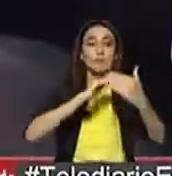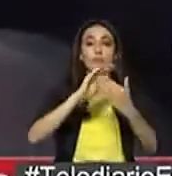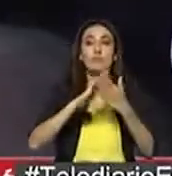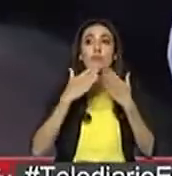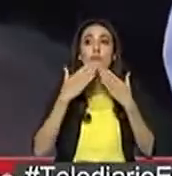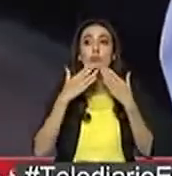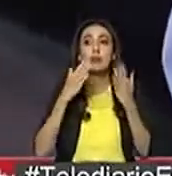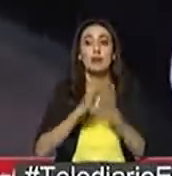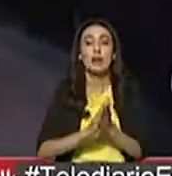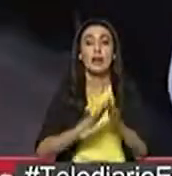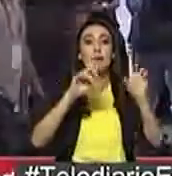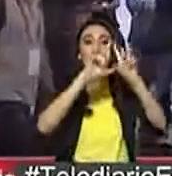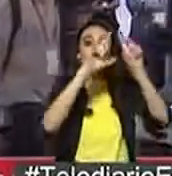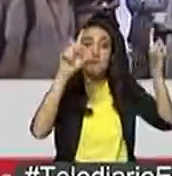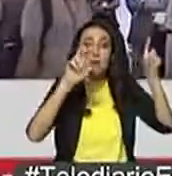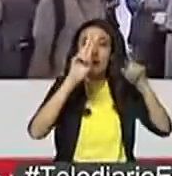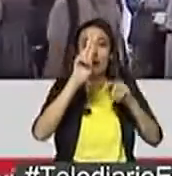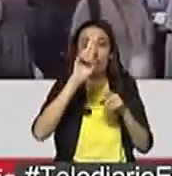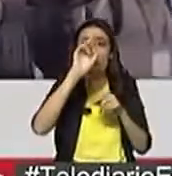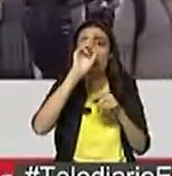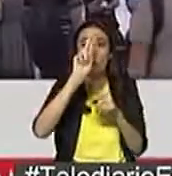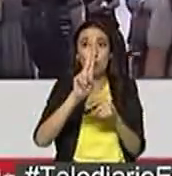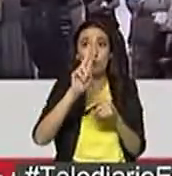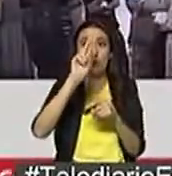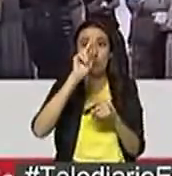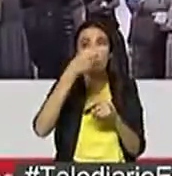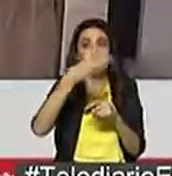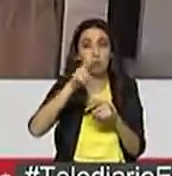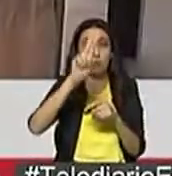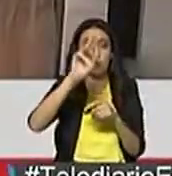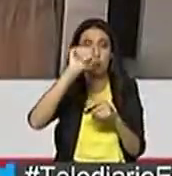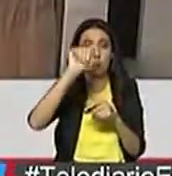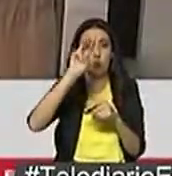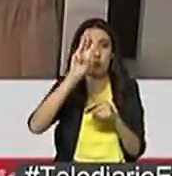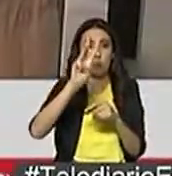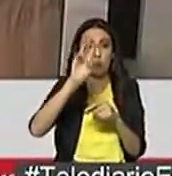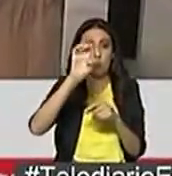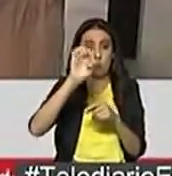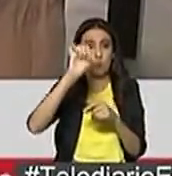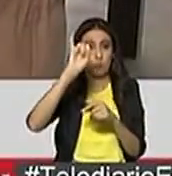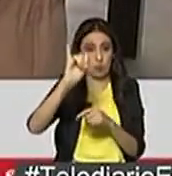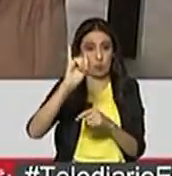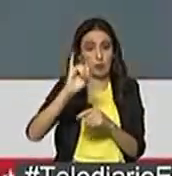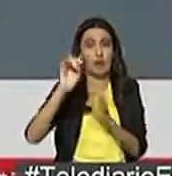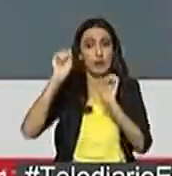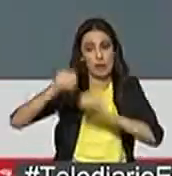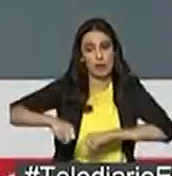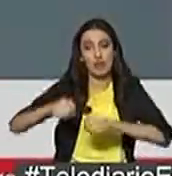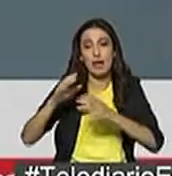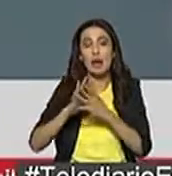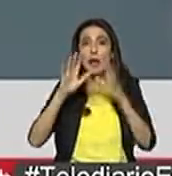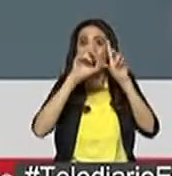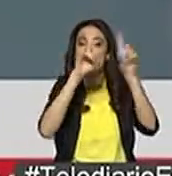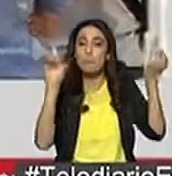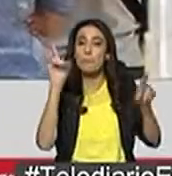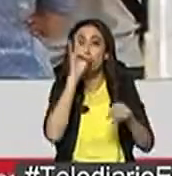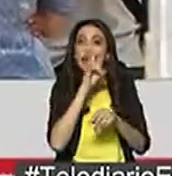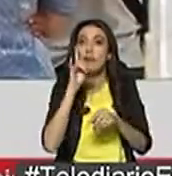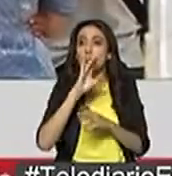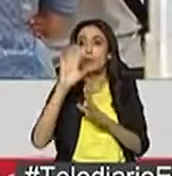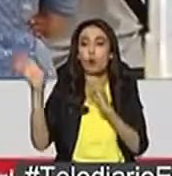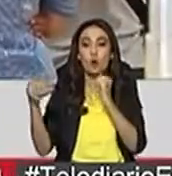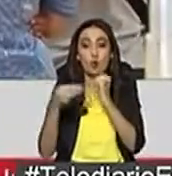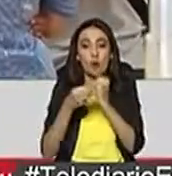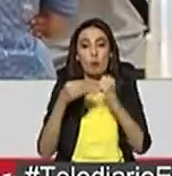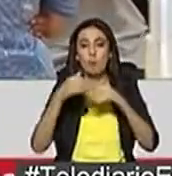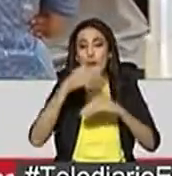fabricante chino Huawei hacer negocios con empresas estadounidenses. Esta es la tercera ocasión en la cual el gobierno de Donald Trump